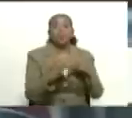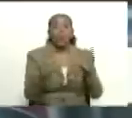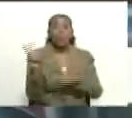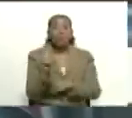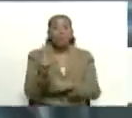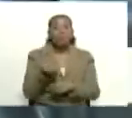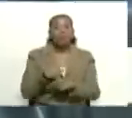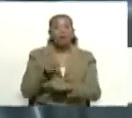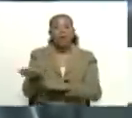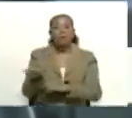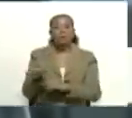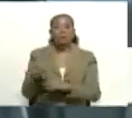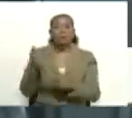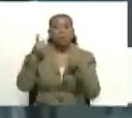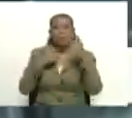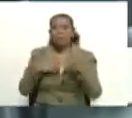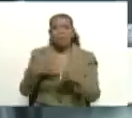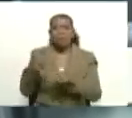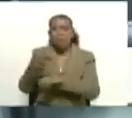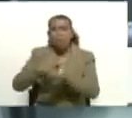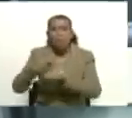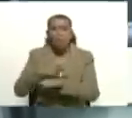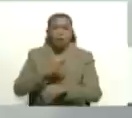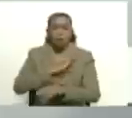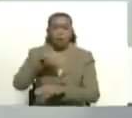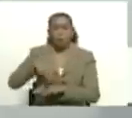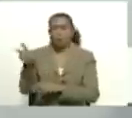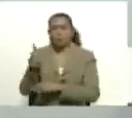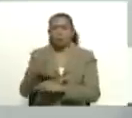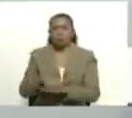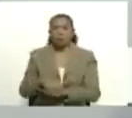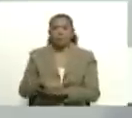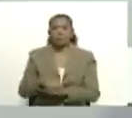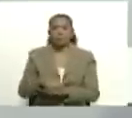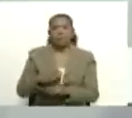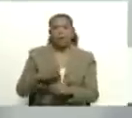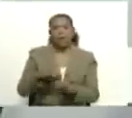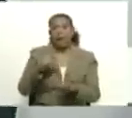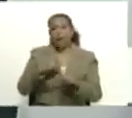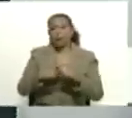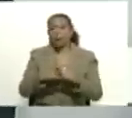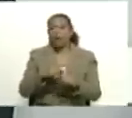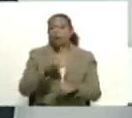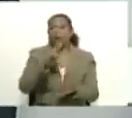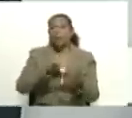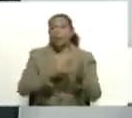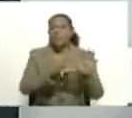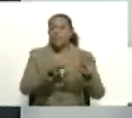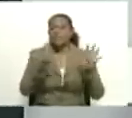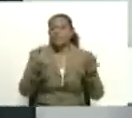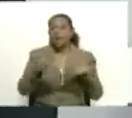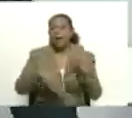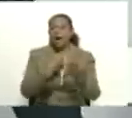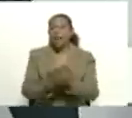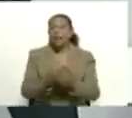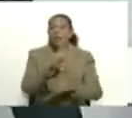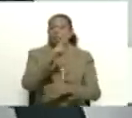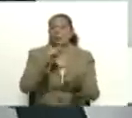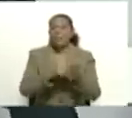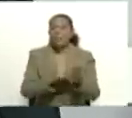Los hechos, las declaraciones de un expresidente, Donald Trump, presidente entre el 2017 y 2021.